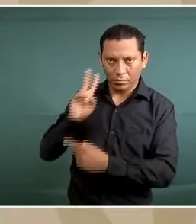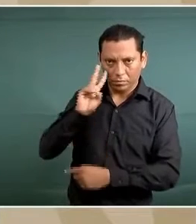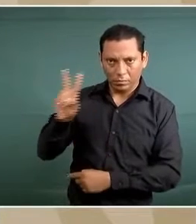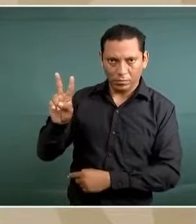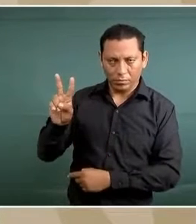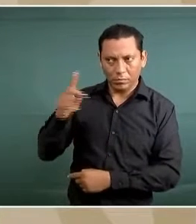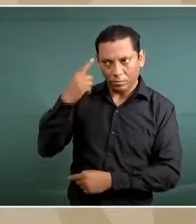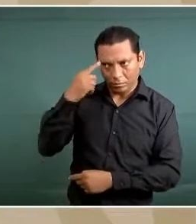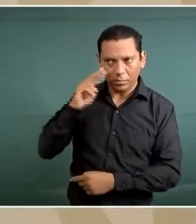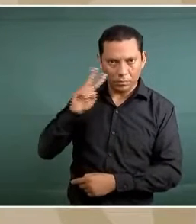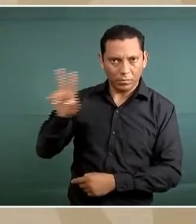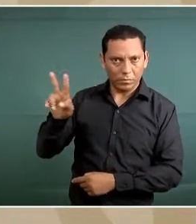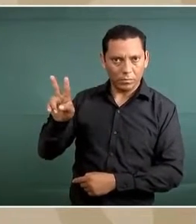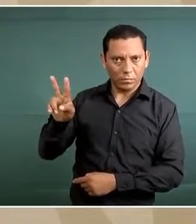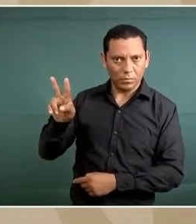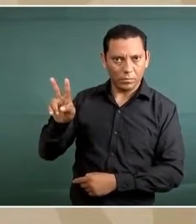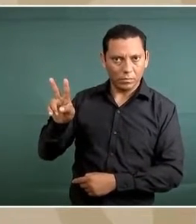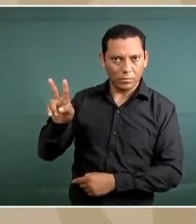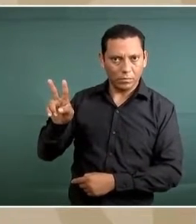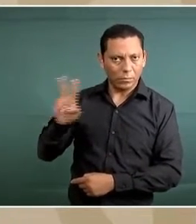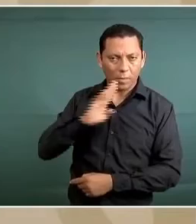para que vean la mala fe